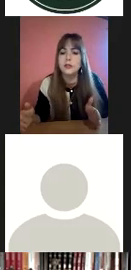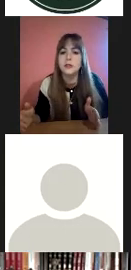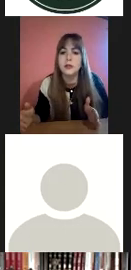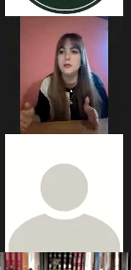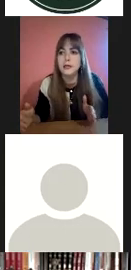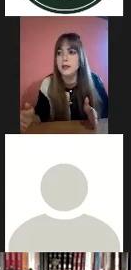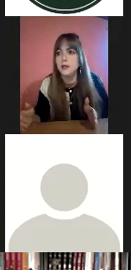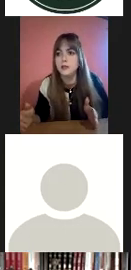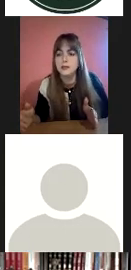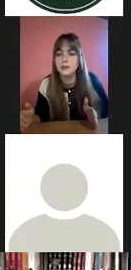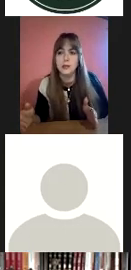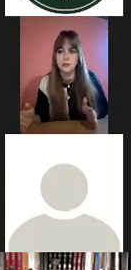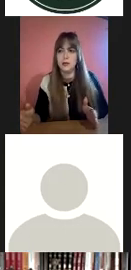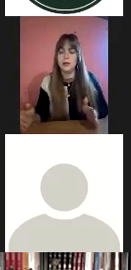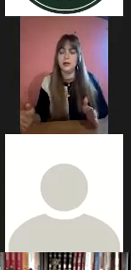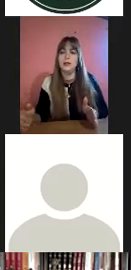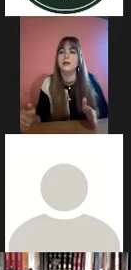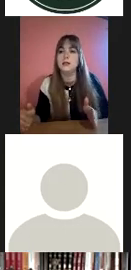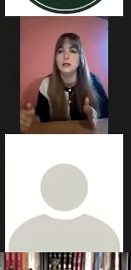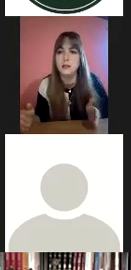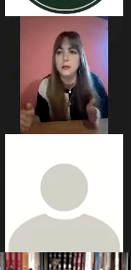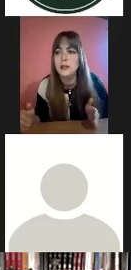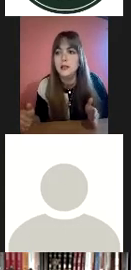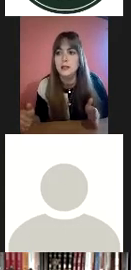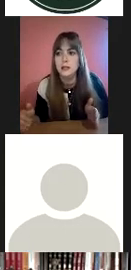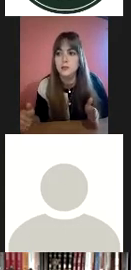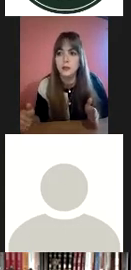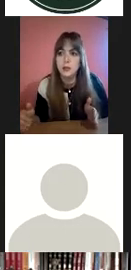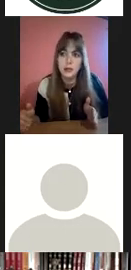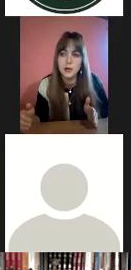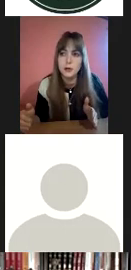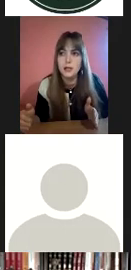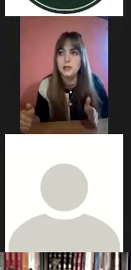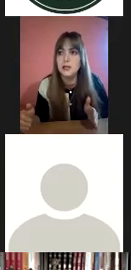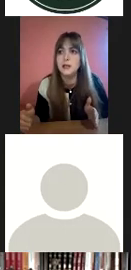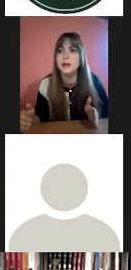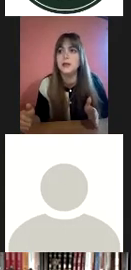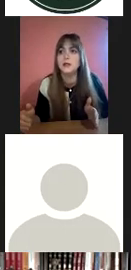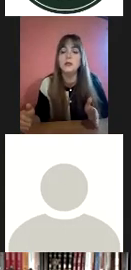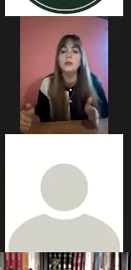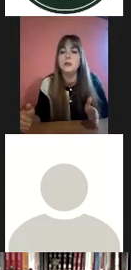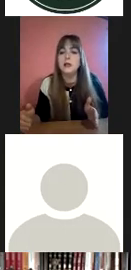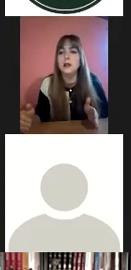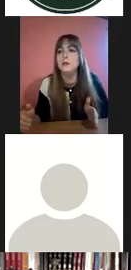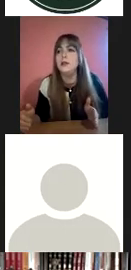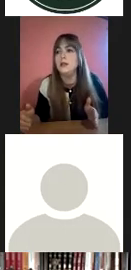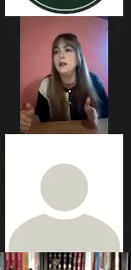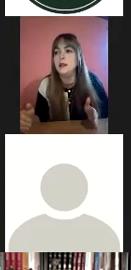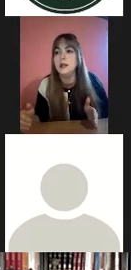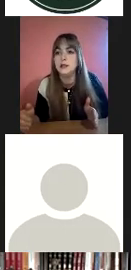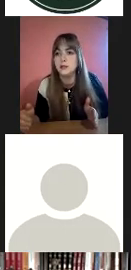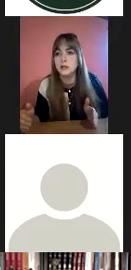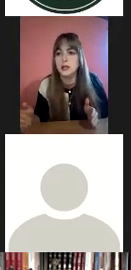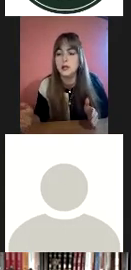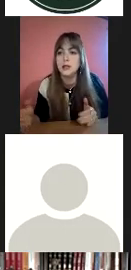no se controló, matarlos? Me parece una crueldad extrema, y bueno, es la misma crueldad extrema que hoy Salud Pública habilita